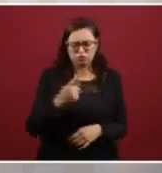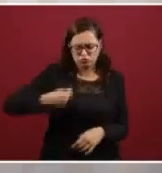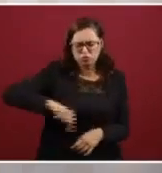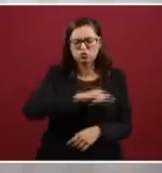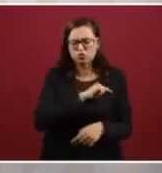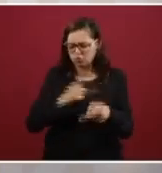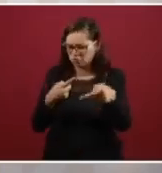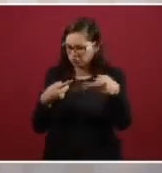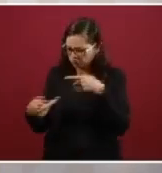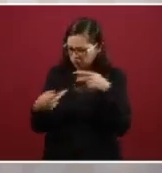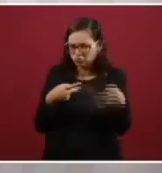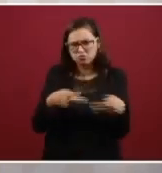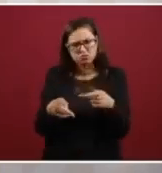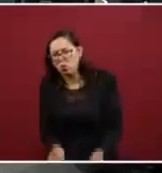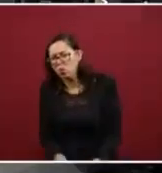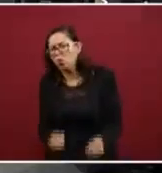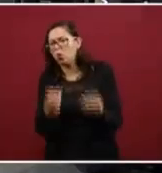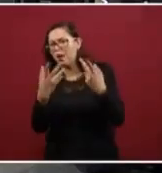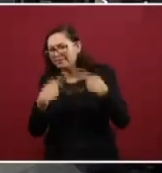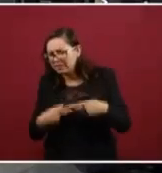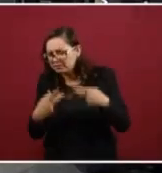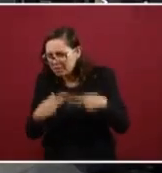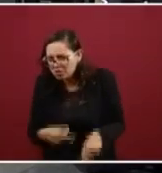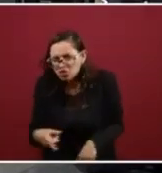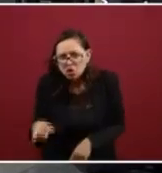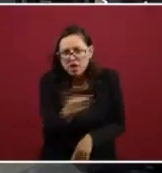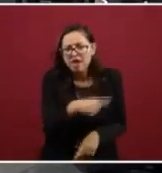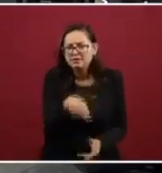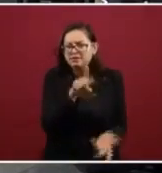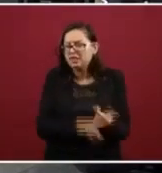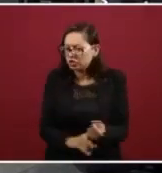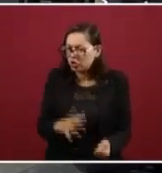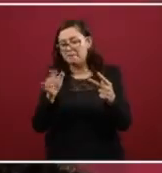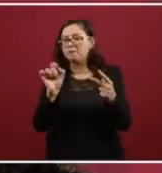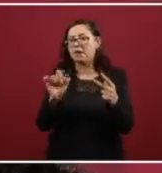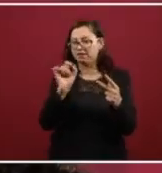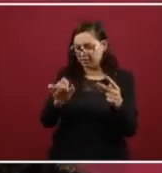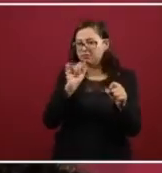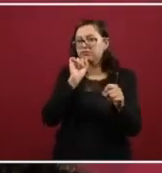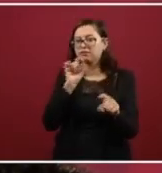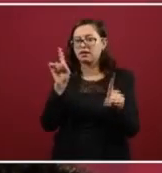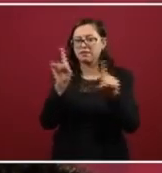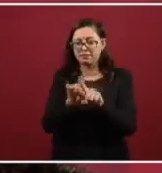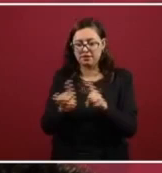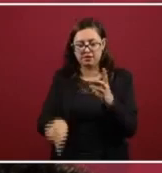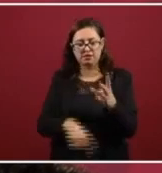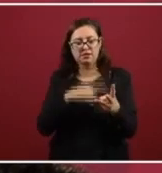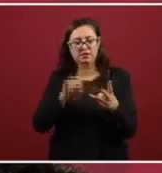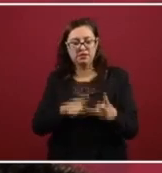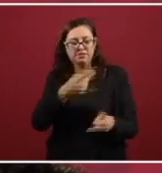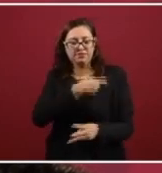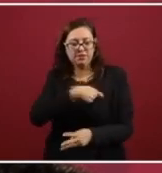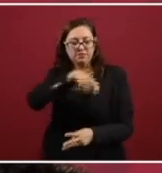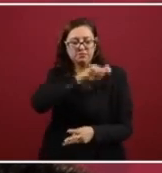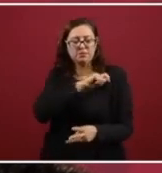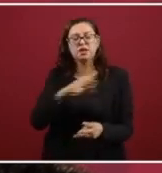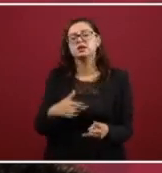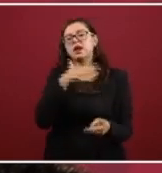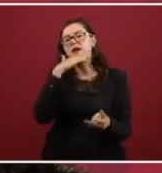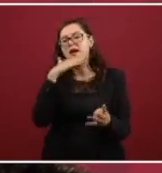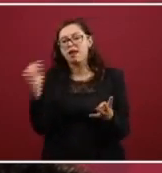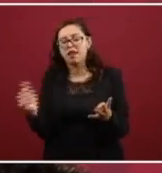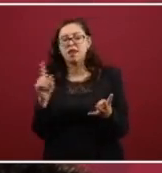para Países Centroamericanos, recibió el respaldo de diversos países. España, Alemania,